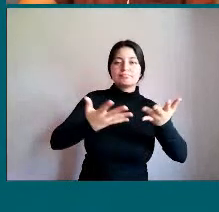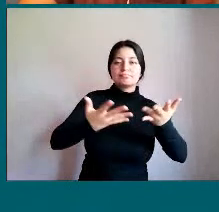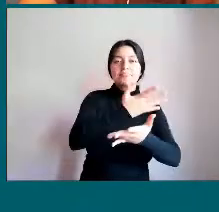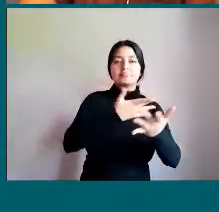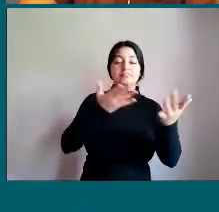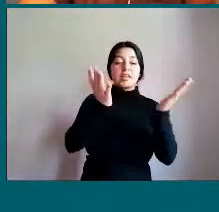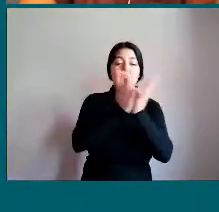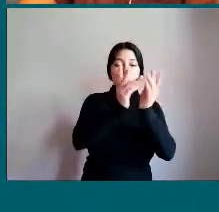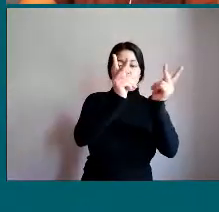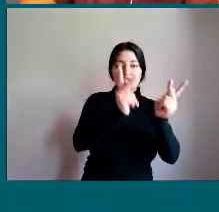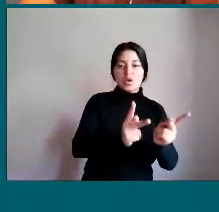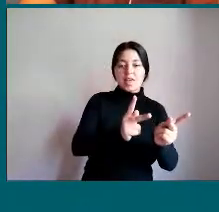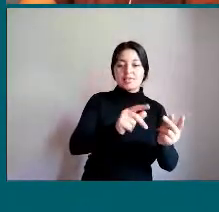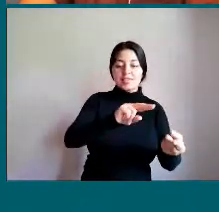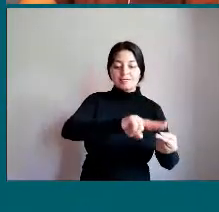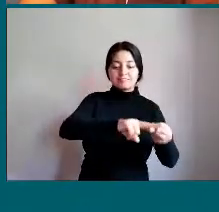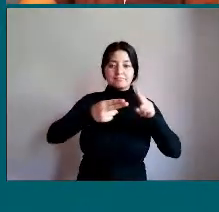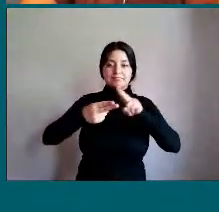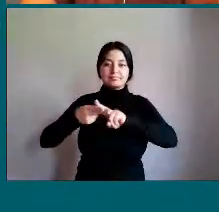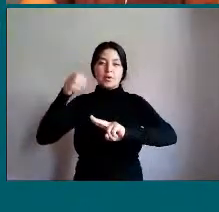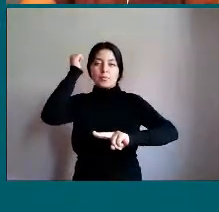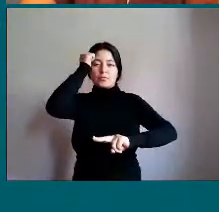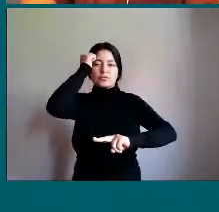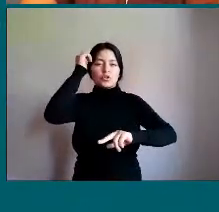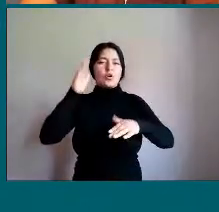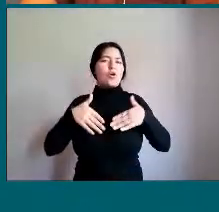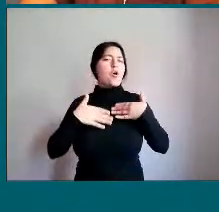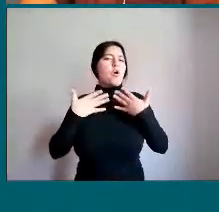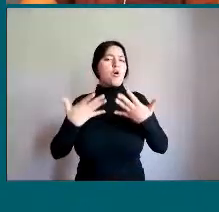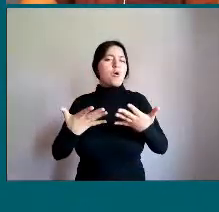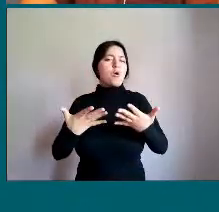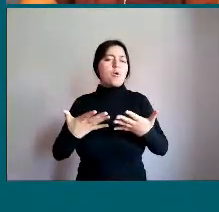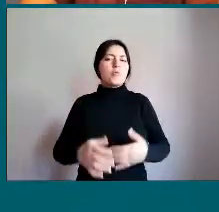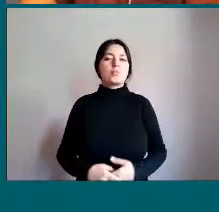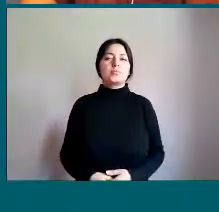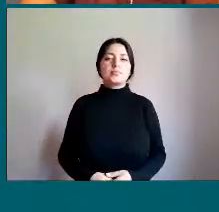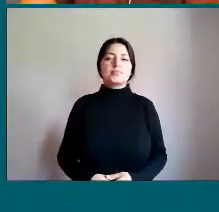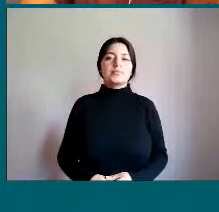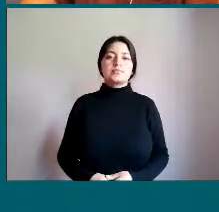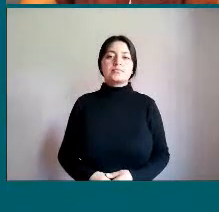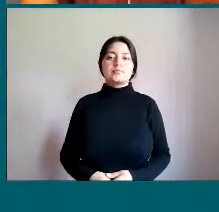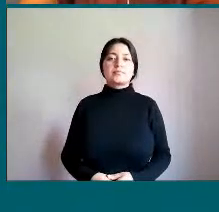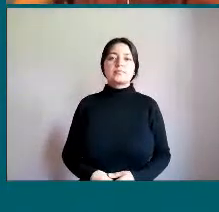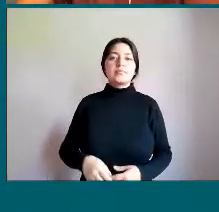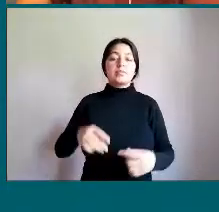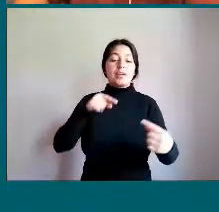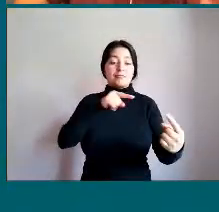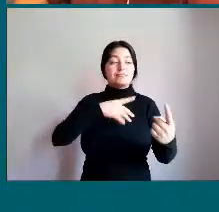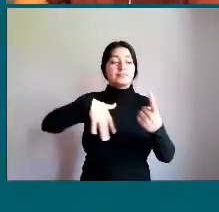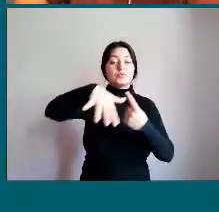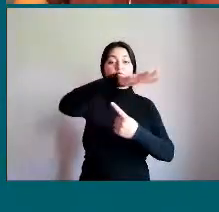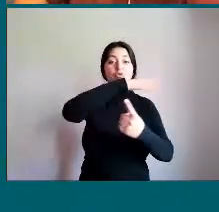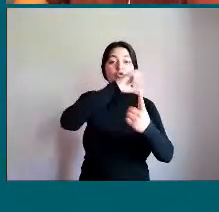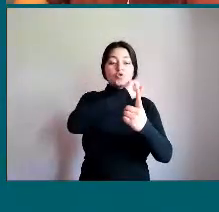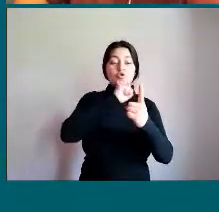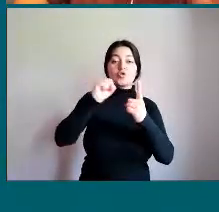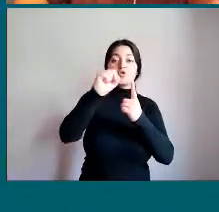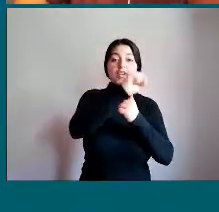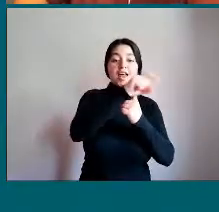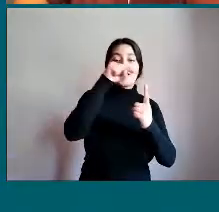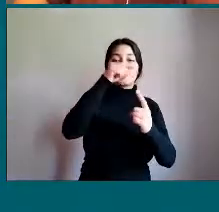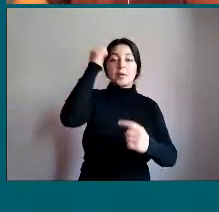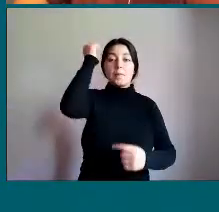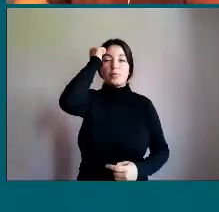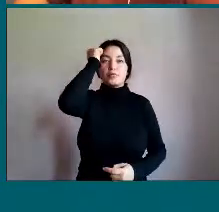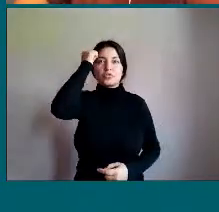entre alumno y profe, ¿no? Cómo se generan estos lazos a nivel social, ¿no? Este profe tiene que tener un